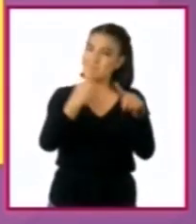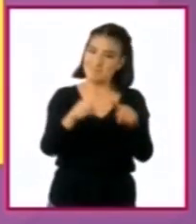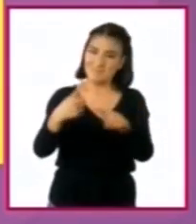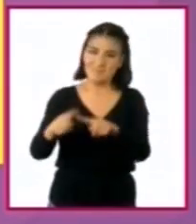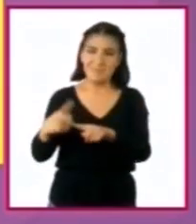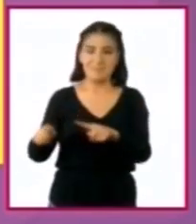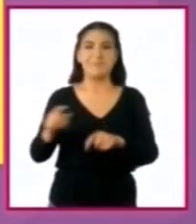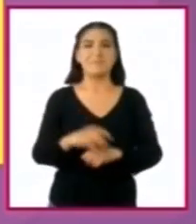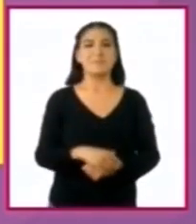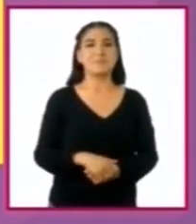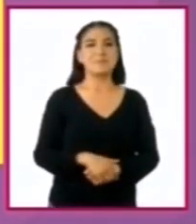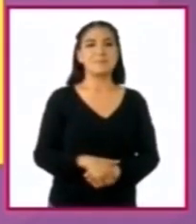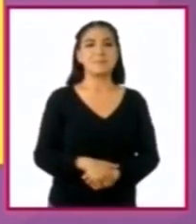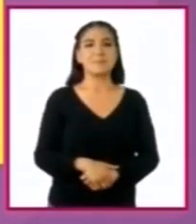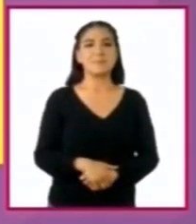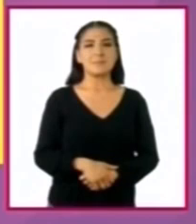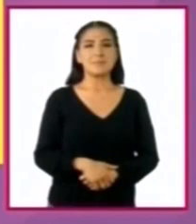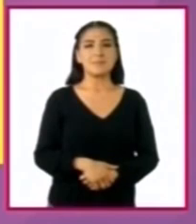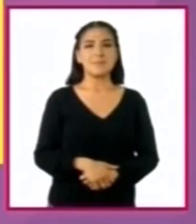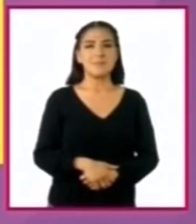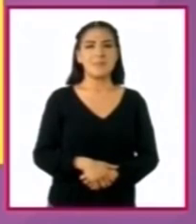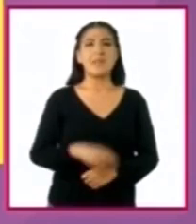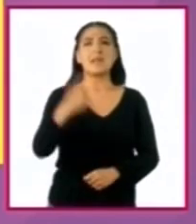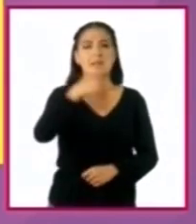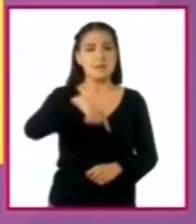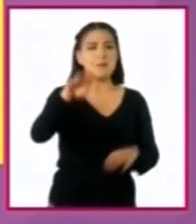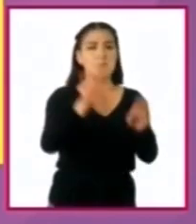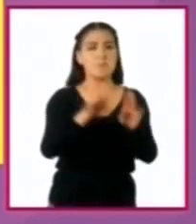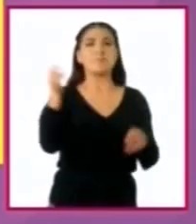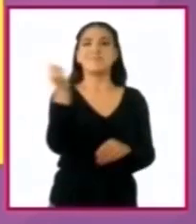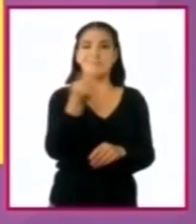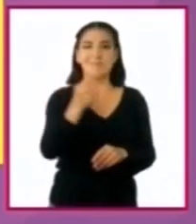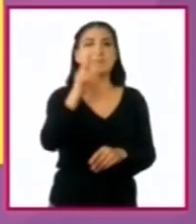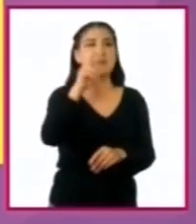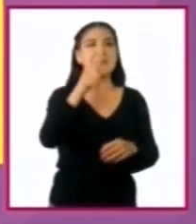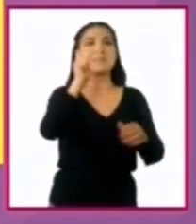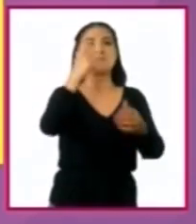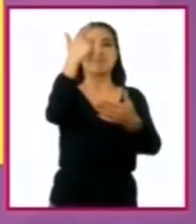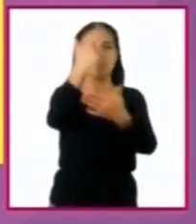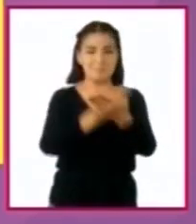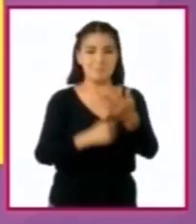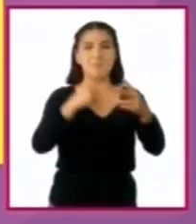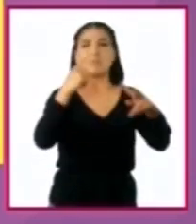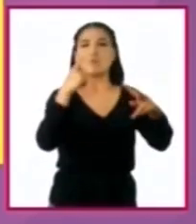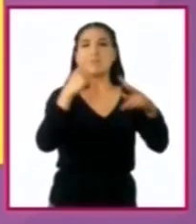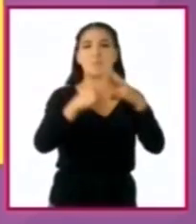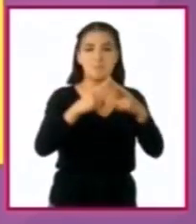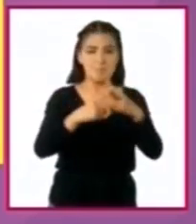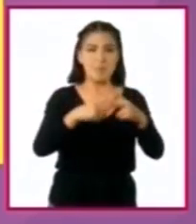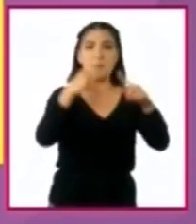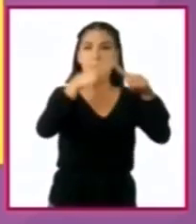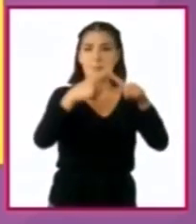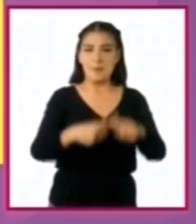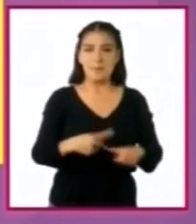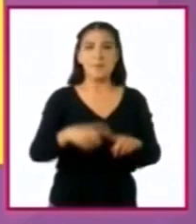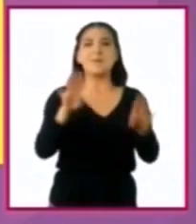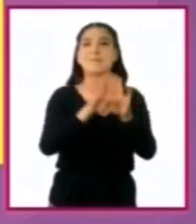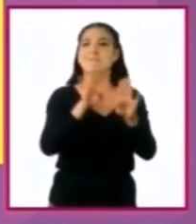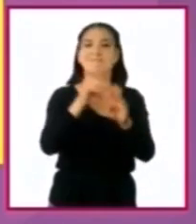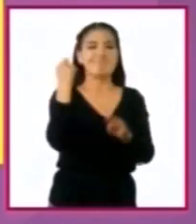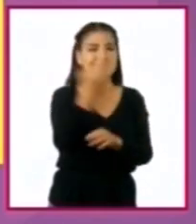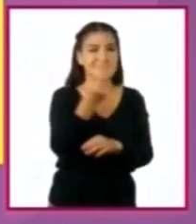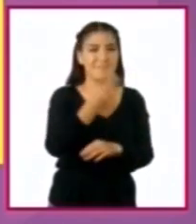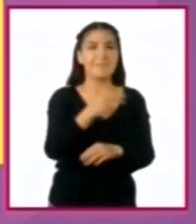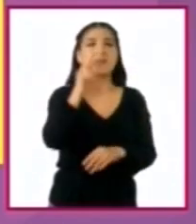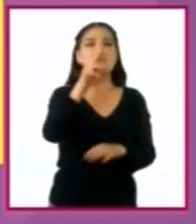cosas. Fue necesario analizar el algoritmo de la multiplicación y división como aprendizaje clave. Se